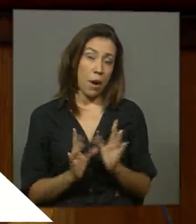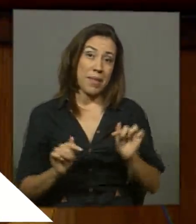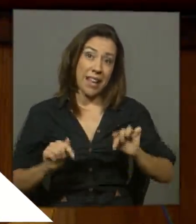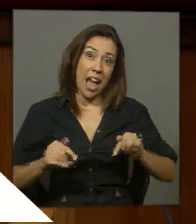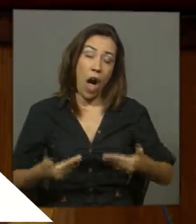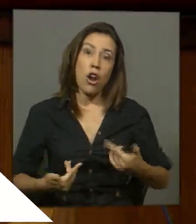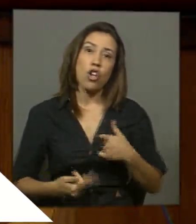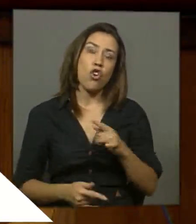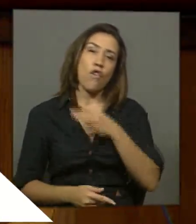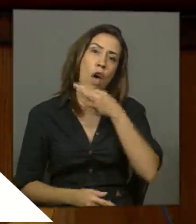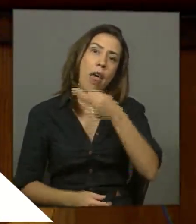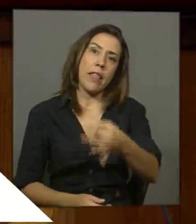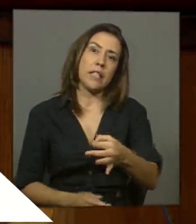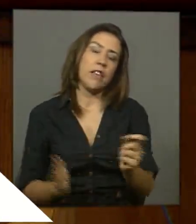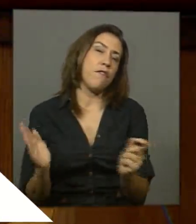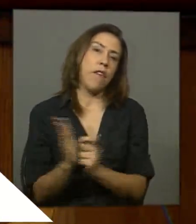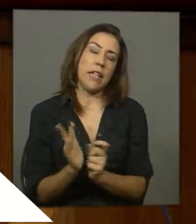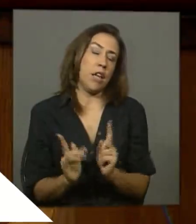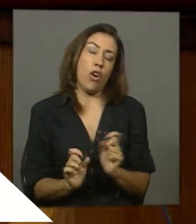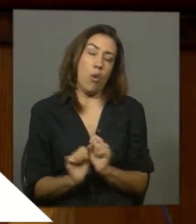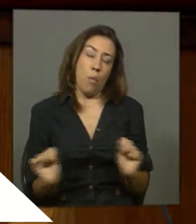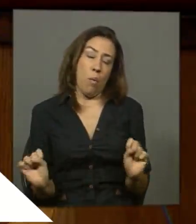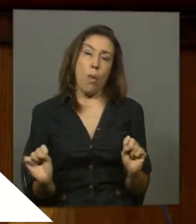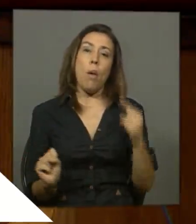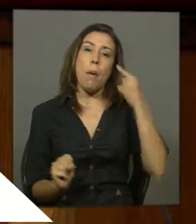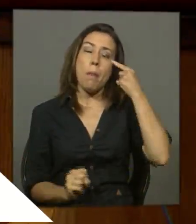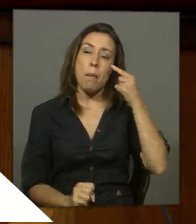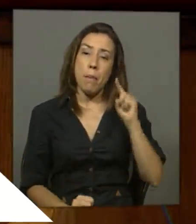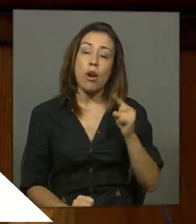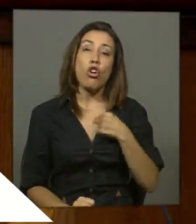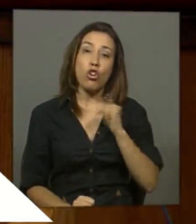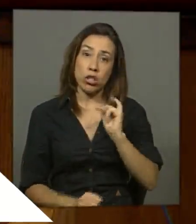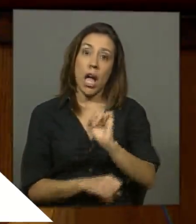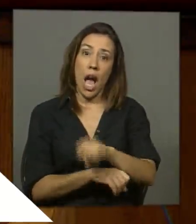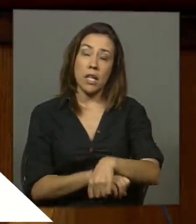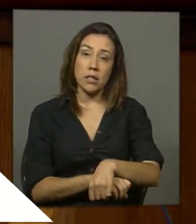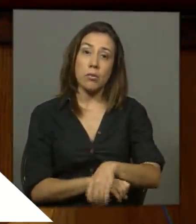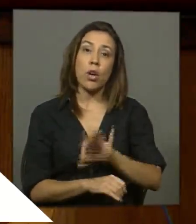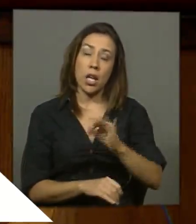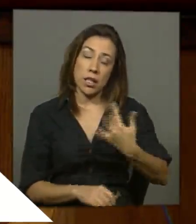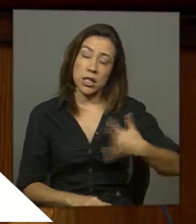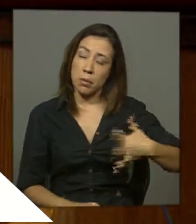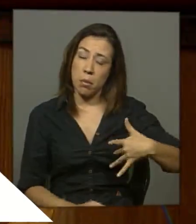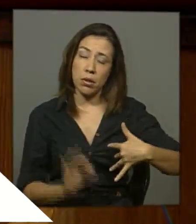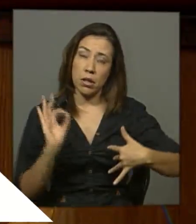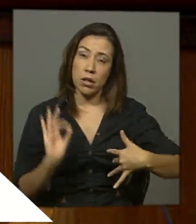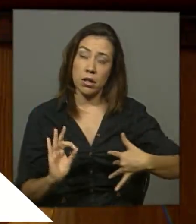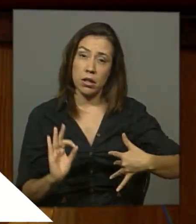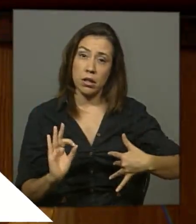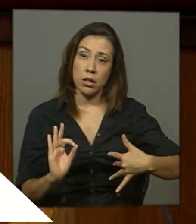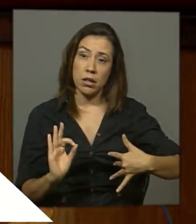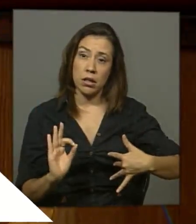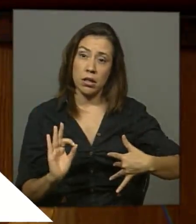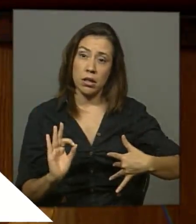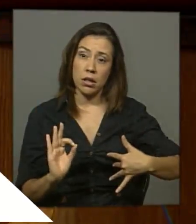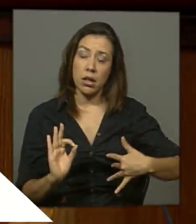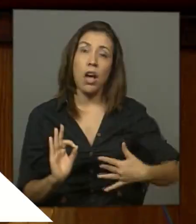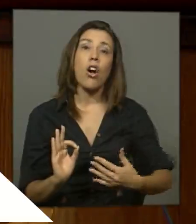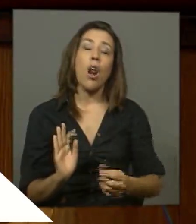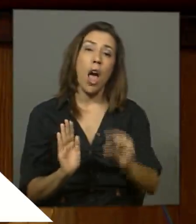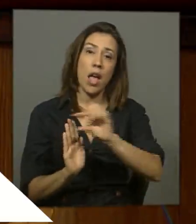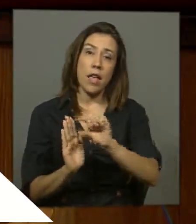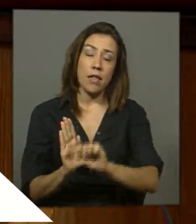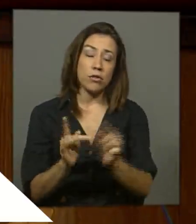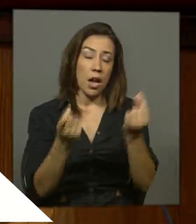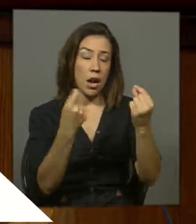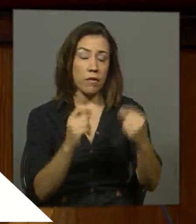minuto yo no le voy a dar ninguna fecha pero Eh Admito que es esencial con las correspondientes indicaciones y